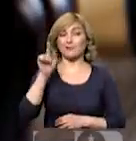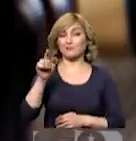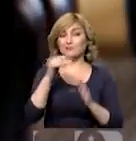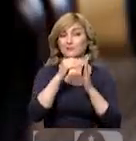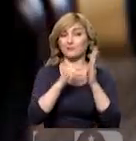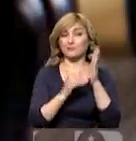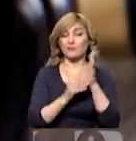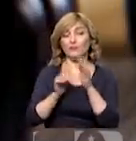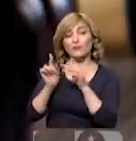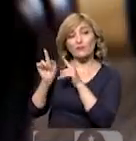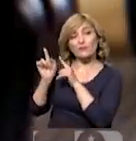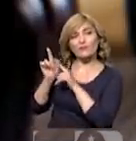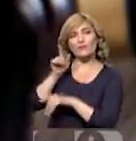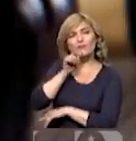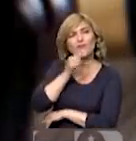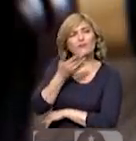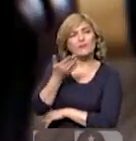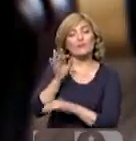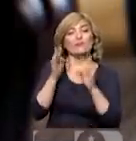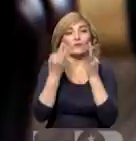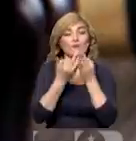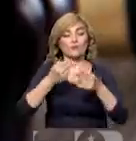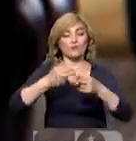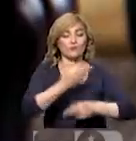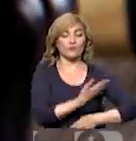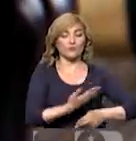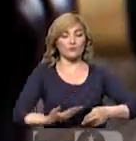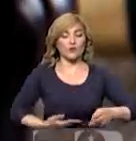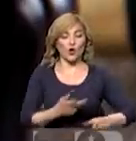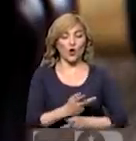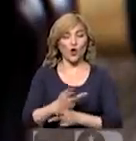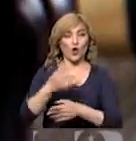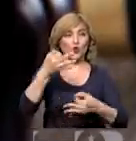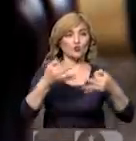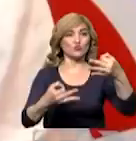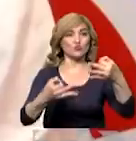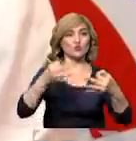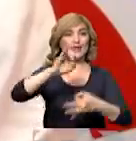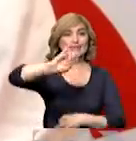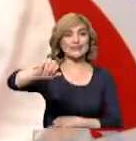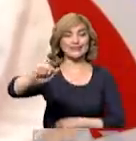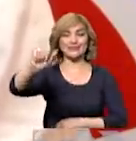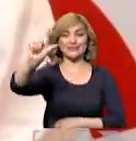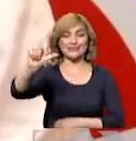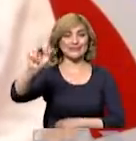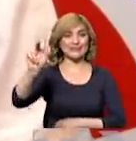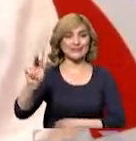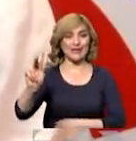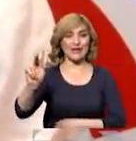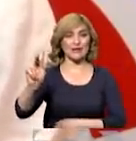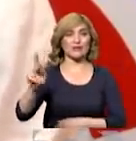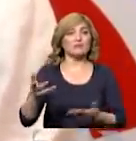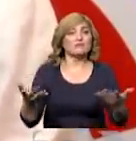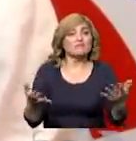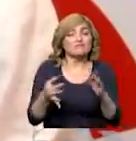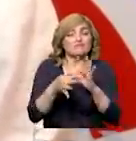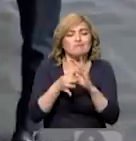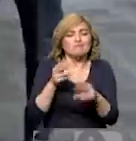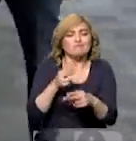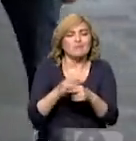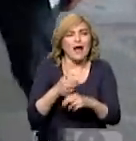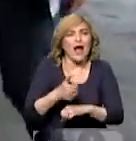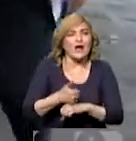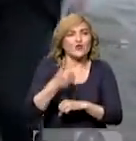destaca Renata Jota, familiar del expresidente de la Judicatura, Gustavo Yalc. La ministra confirmó que esta red se tomaba el nombre de